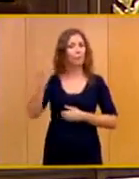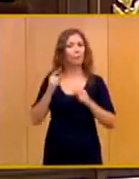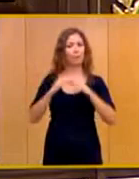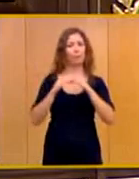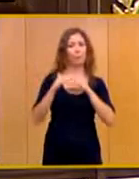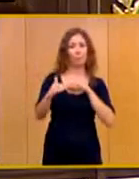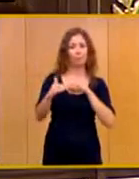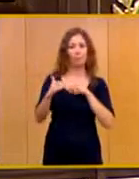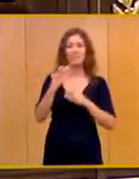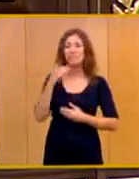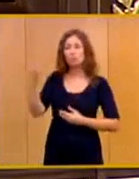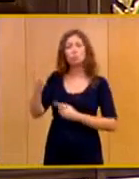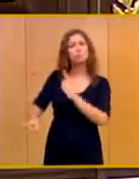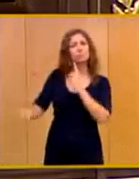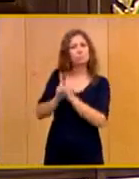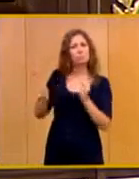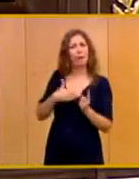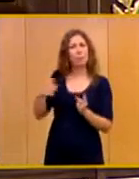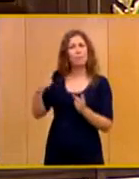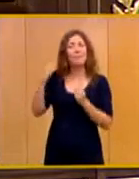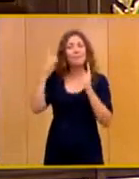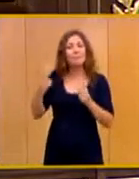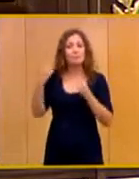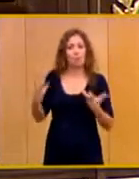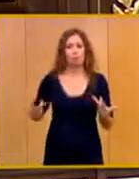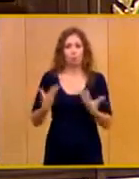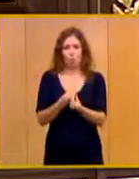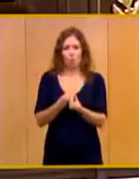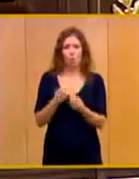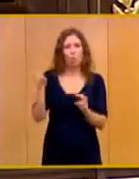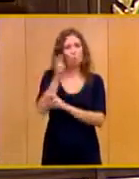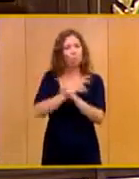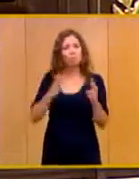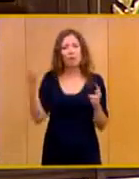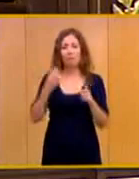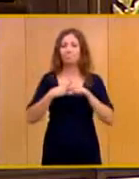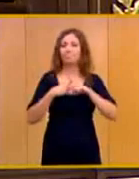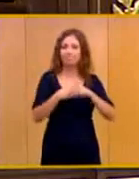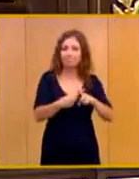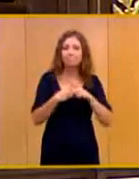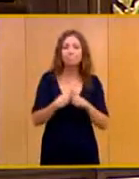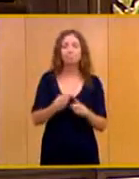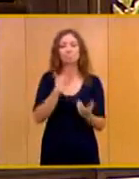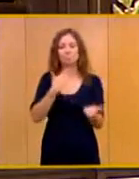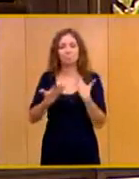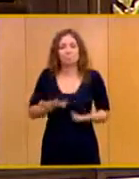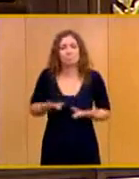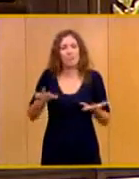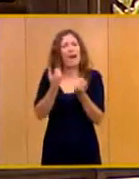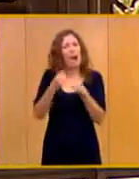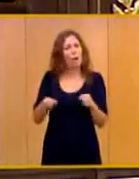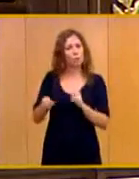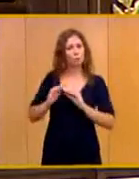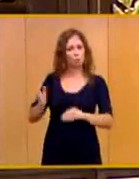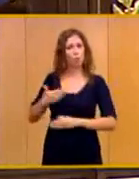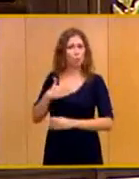estoy dispuesto a sumar esfuerzos, estoy dispuesto a compartir, estoy dispuesto a dialogar. Escúchenos,